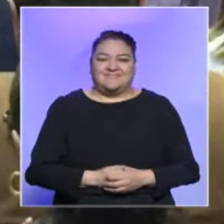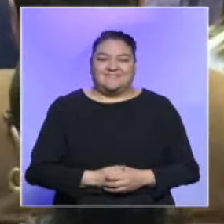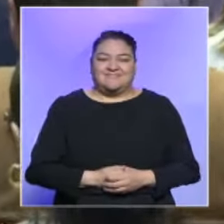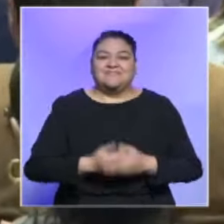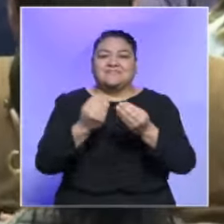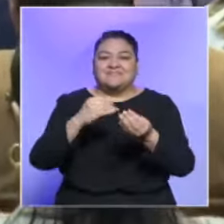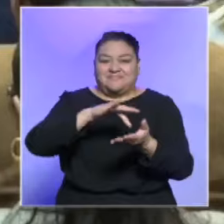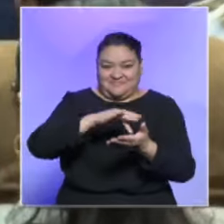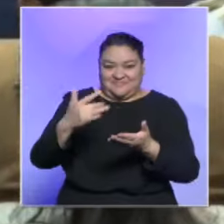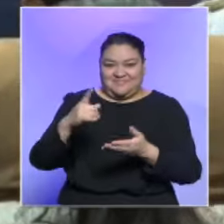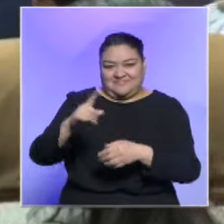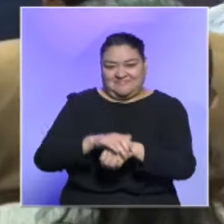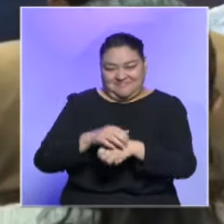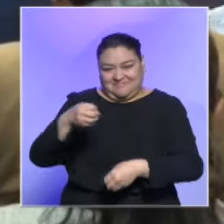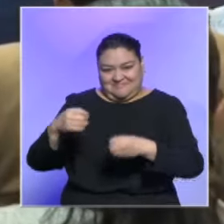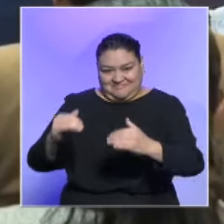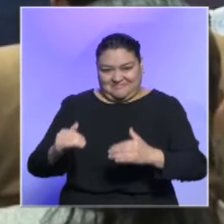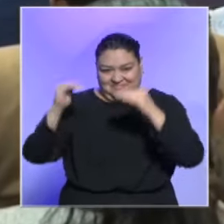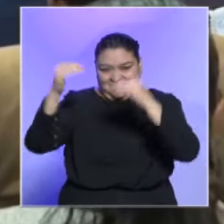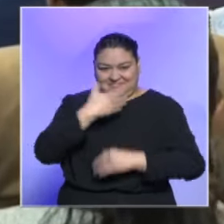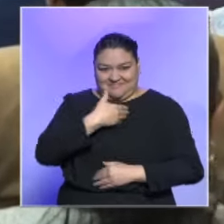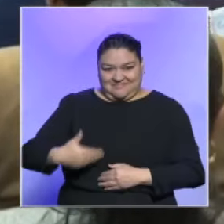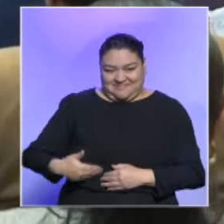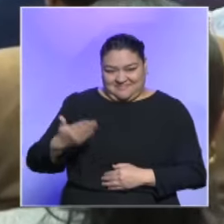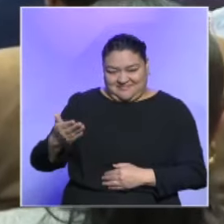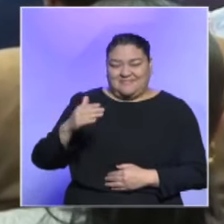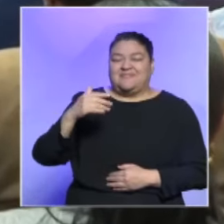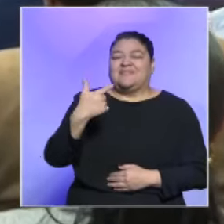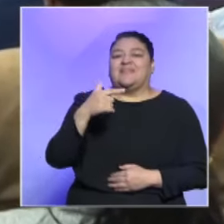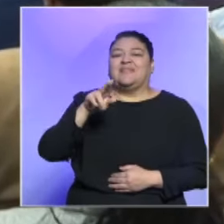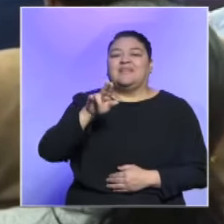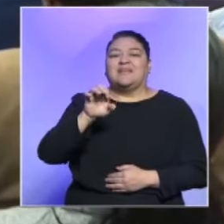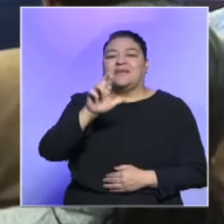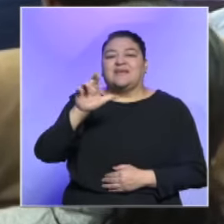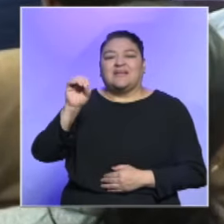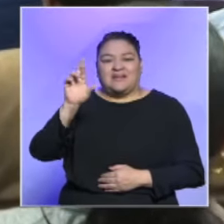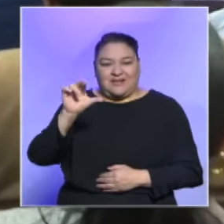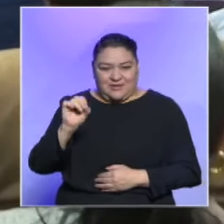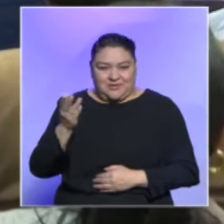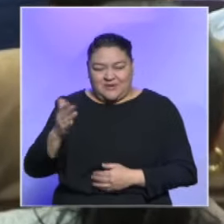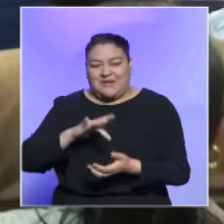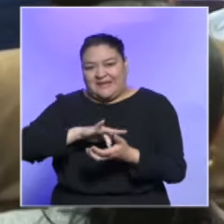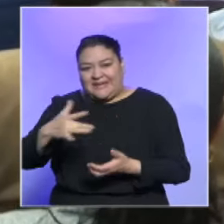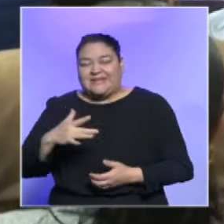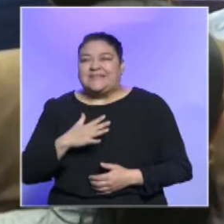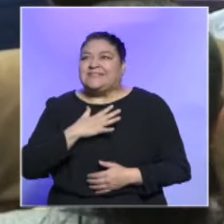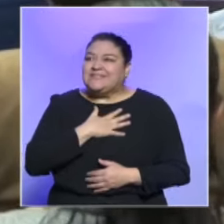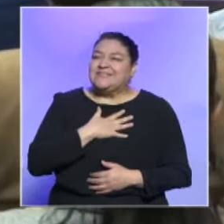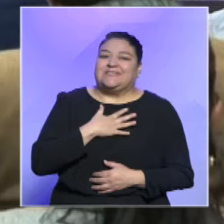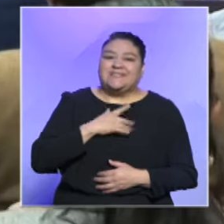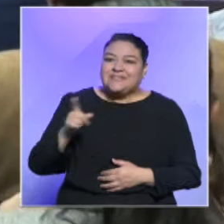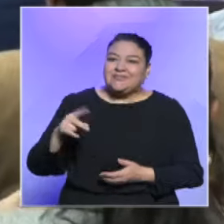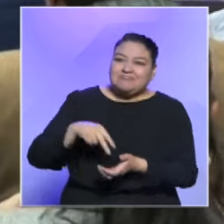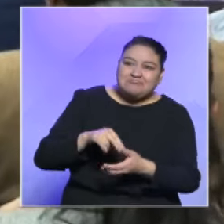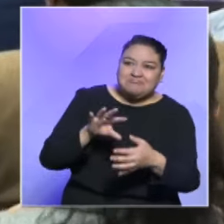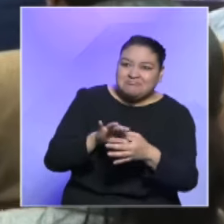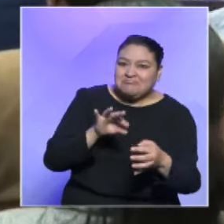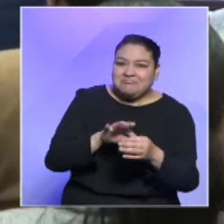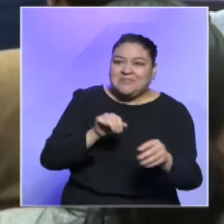Muchas gracias, querido magistrado presidente, don Sergio Arturo Guerrero Olvera. La verdad es que todas las intervenciones de ustedes me